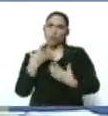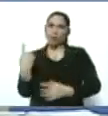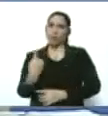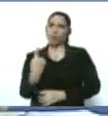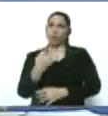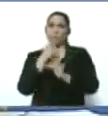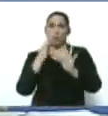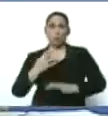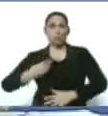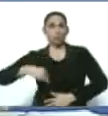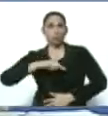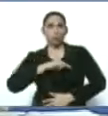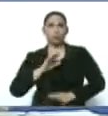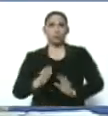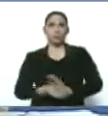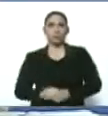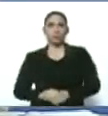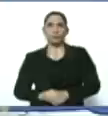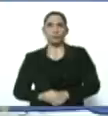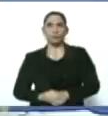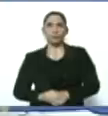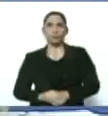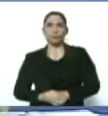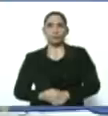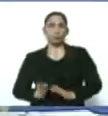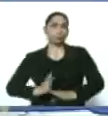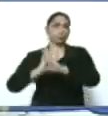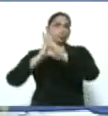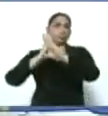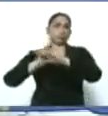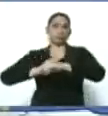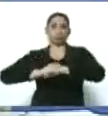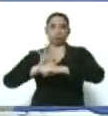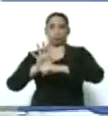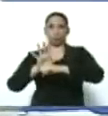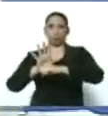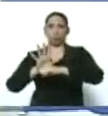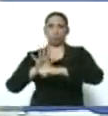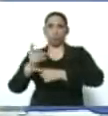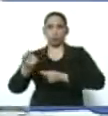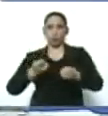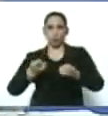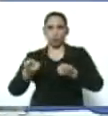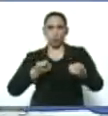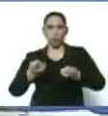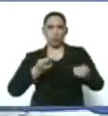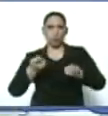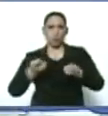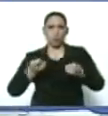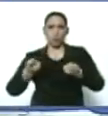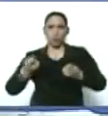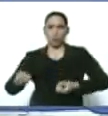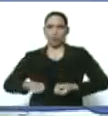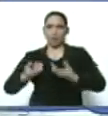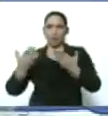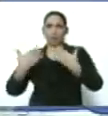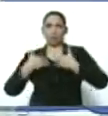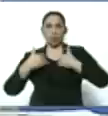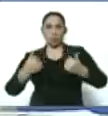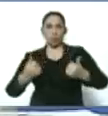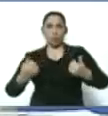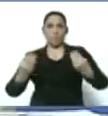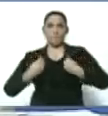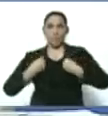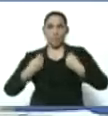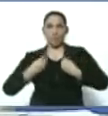forma de nosotros. Ponerle un parado al COVID-19, controlarlo y darle salud y vida